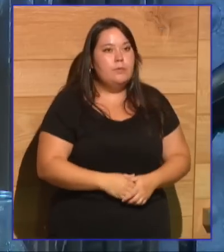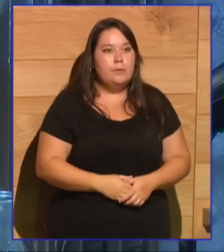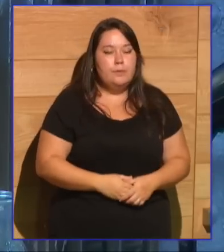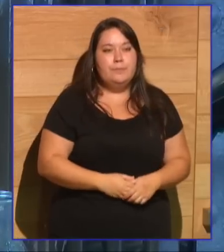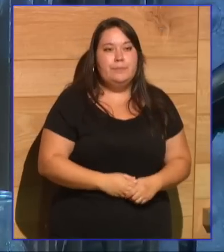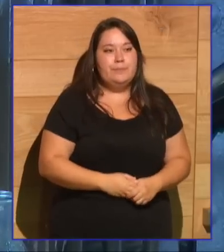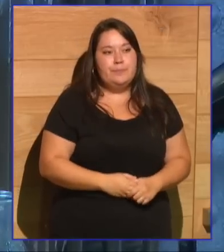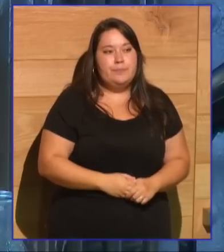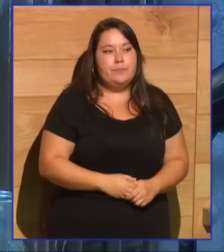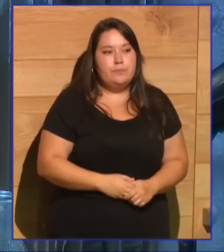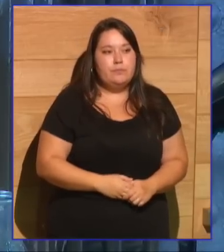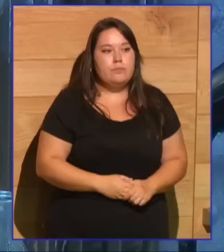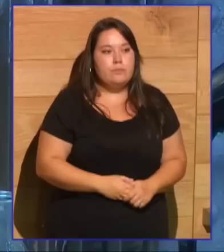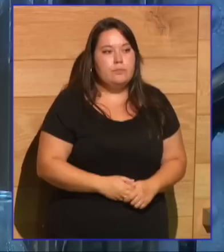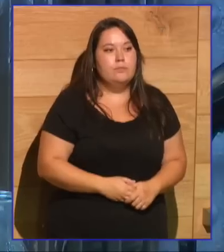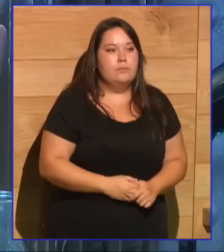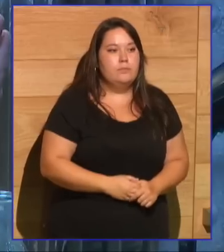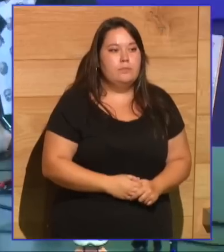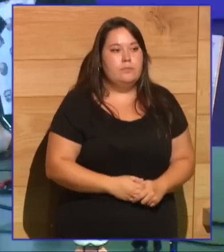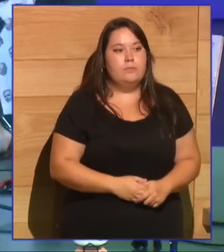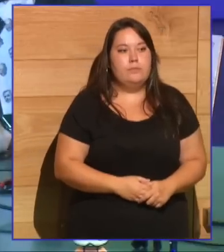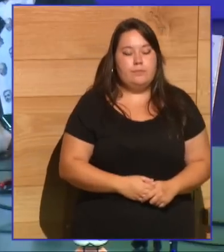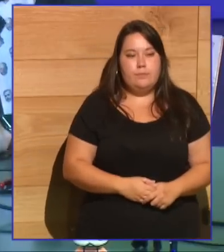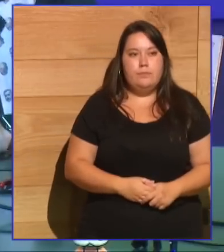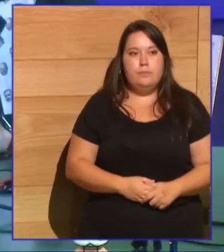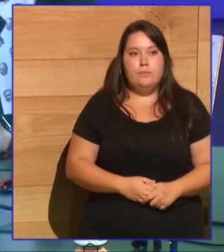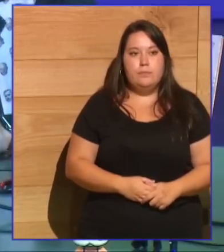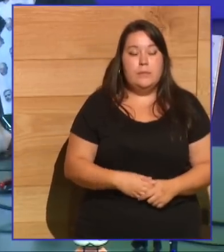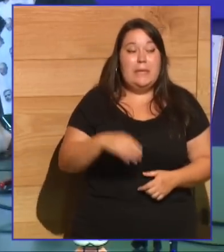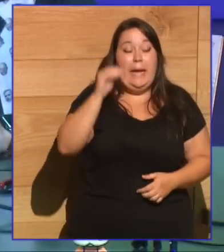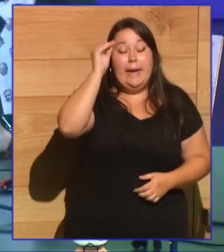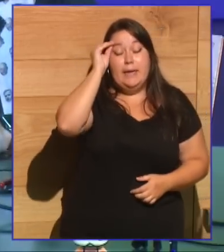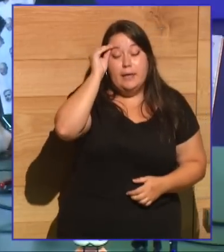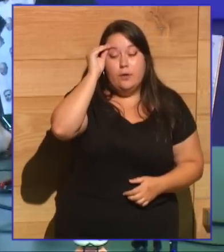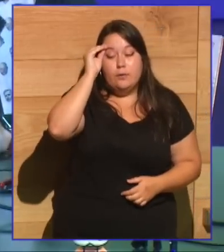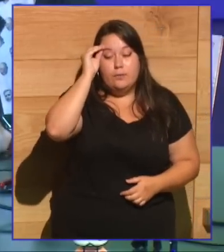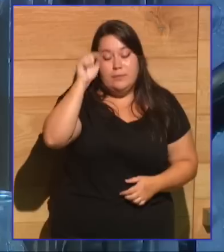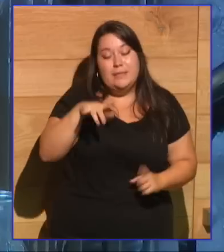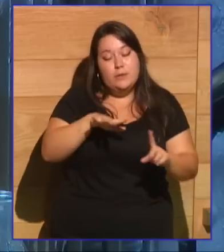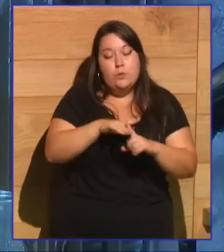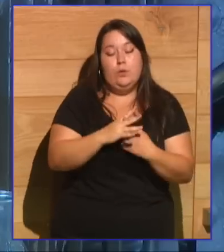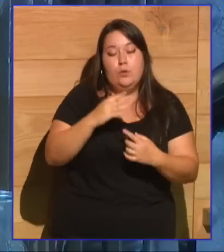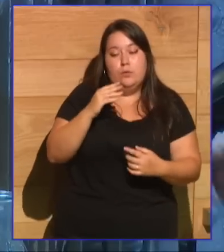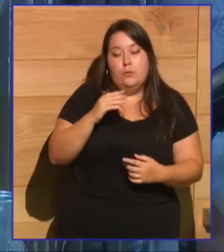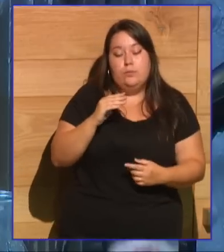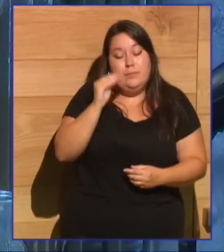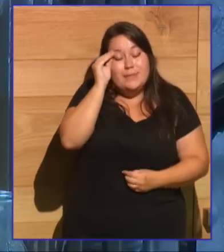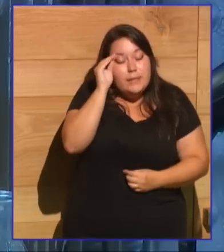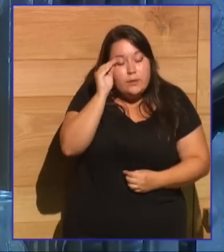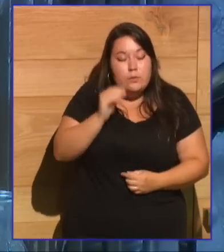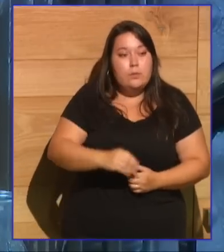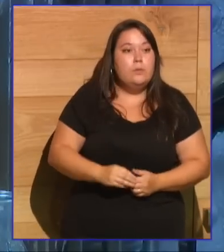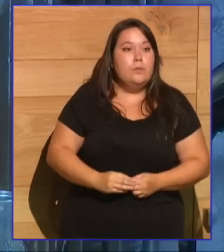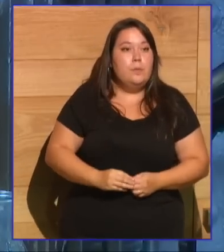lección vital o juan juan me quedo con esa frase para una taza creo y en este caso creo que la hermosura de la